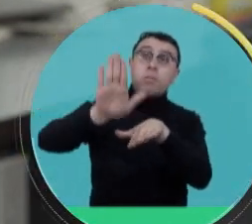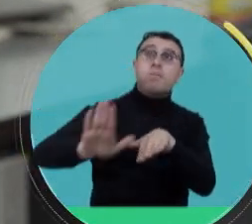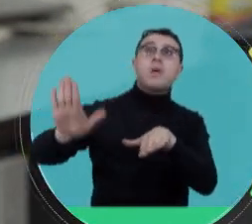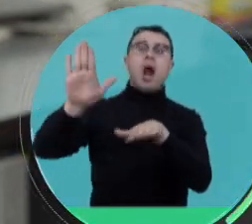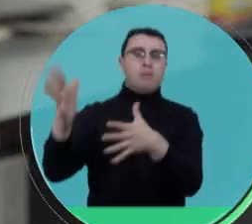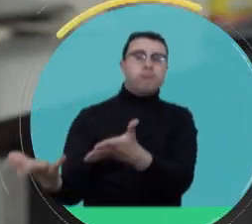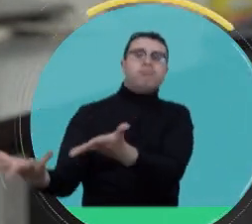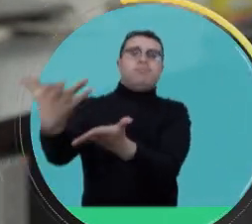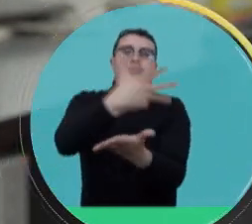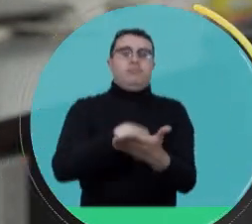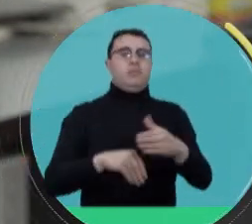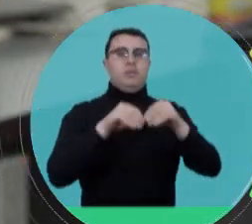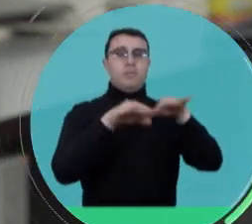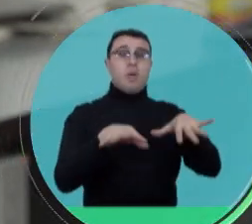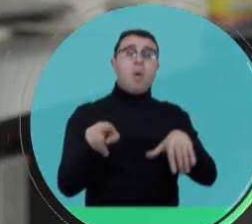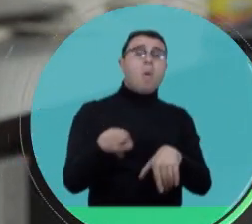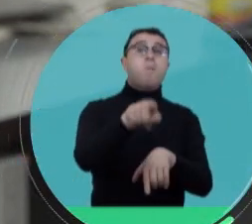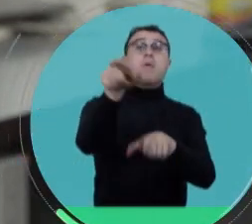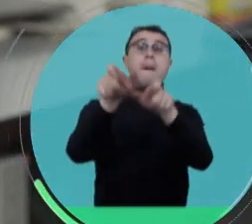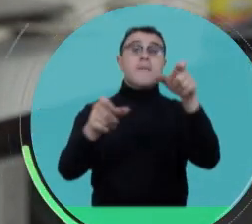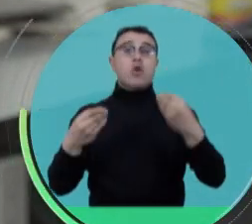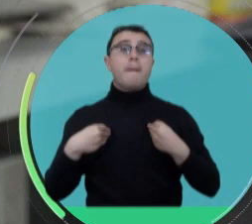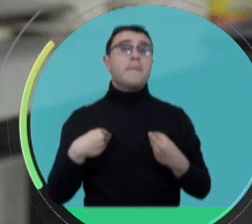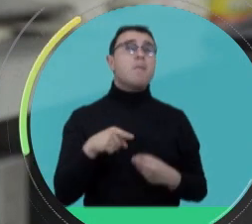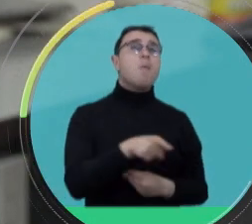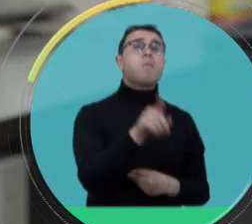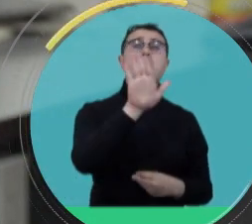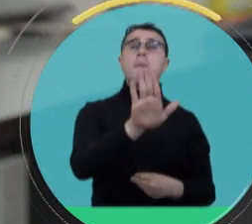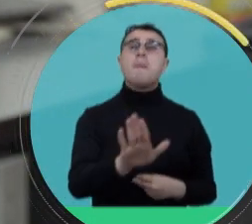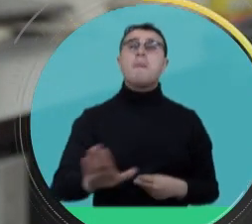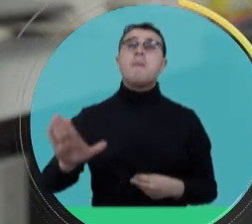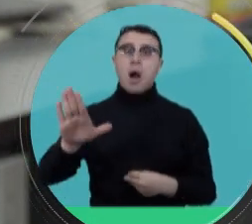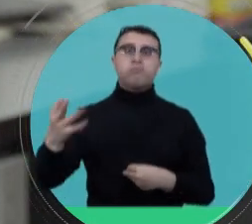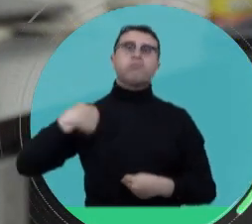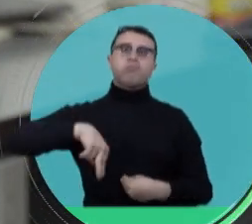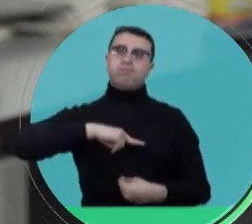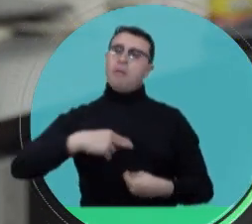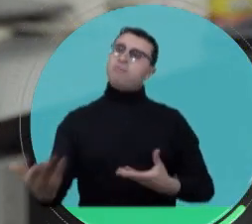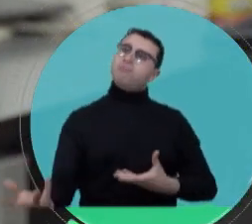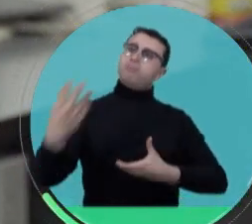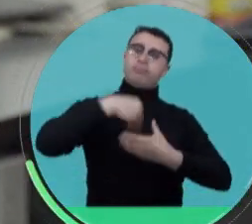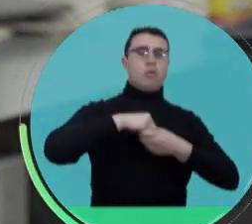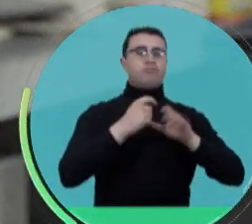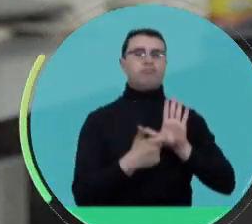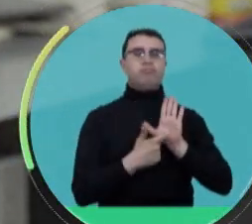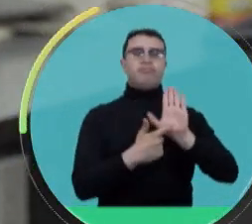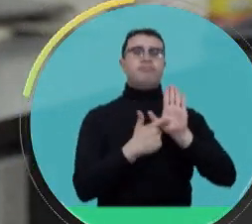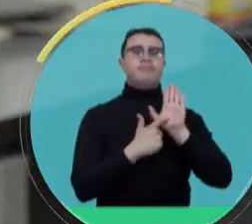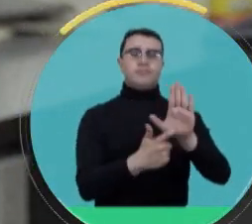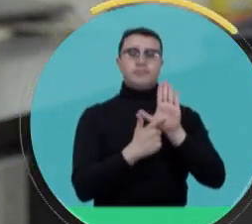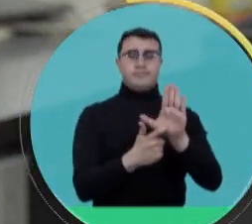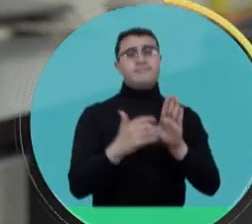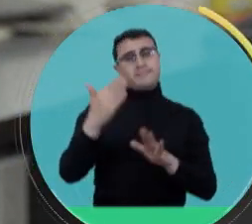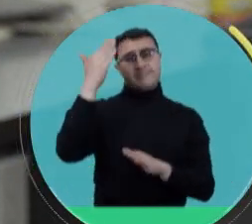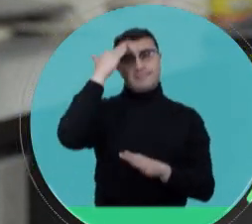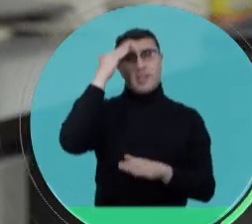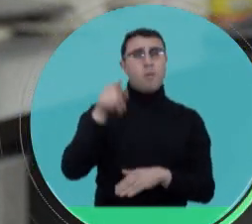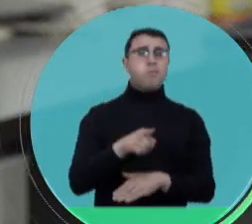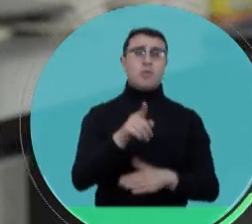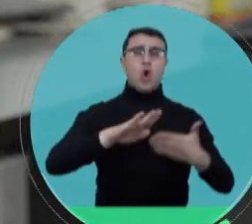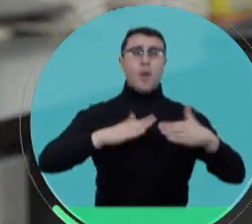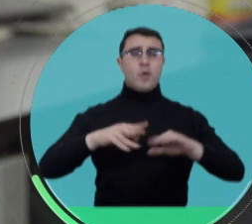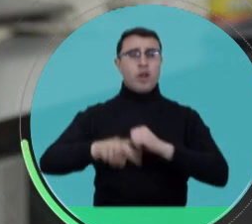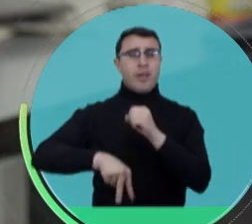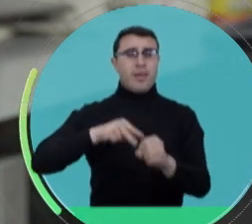de alguna manera que eh También visibilicen las poblaciones que habitan estos territorios que sabemos